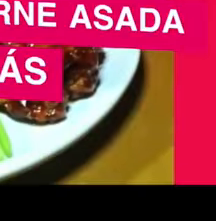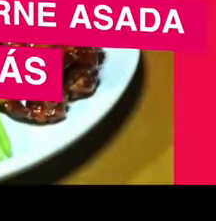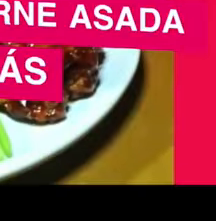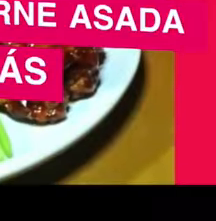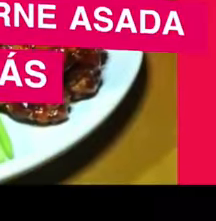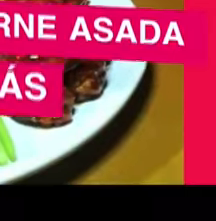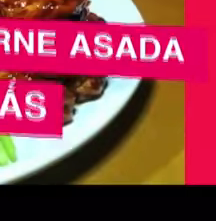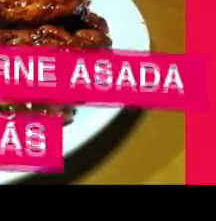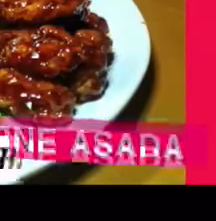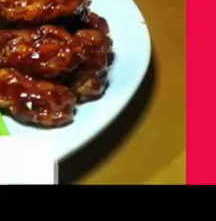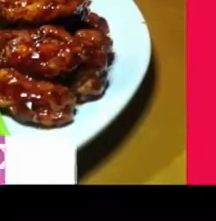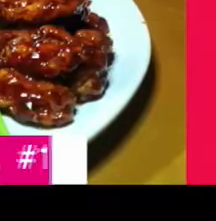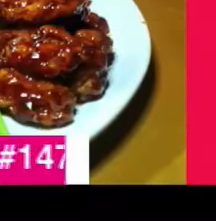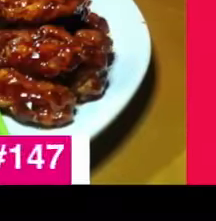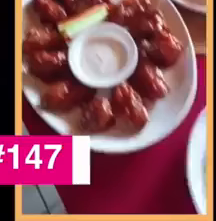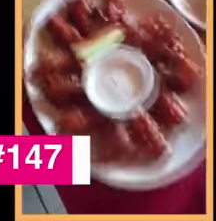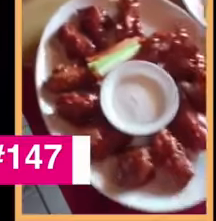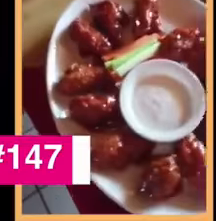tortas y algo más.